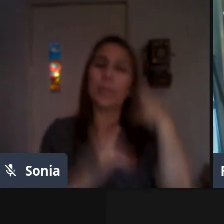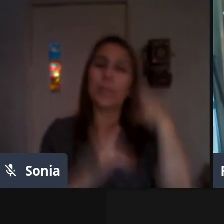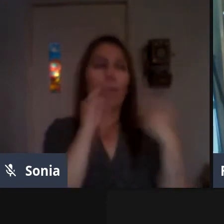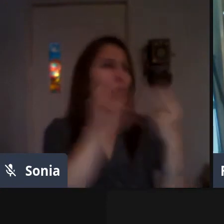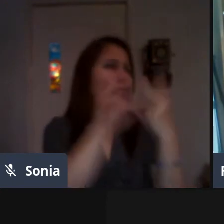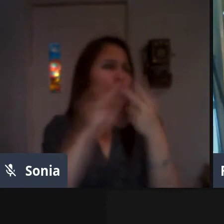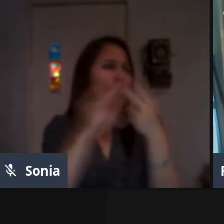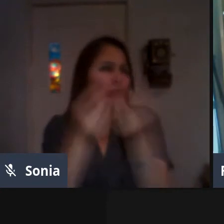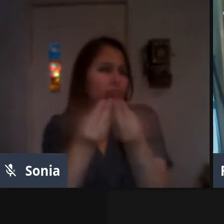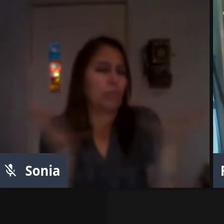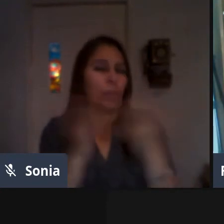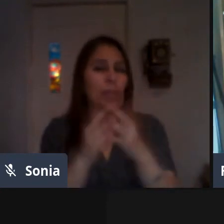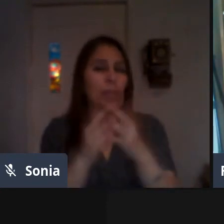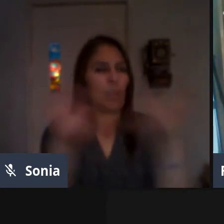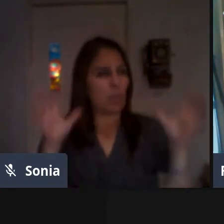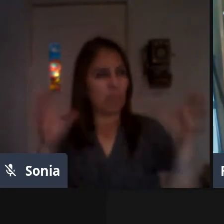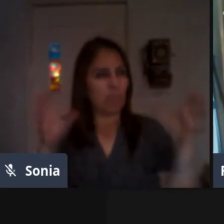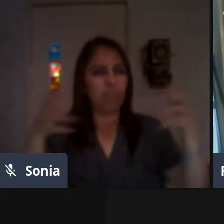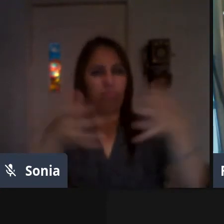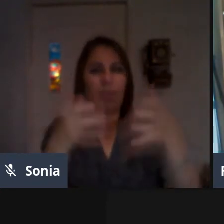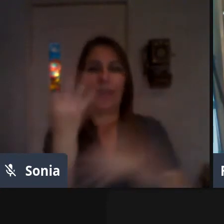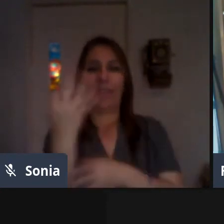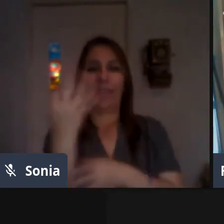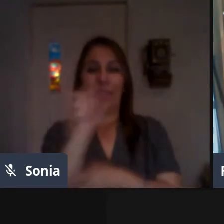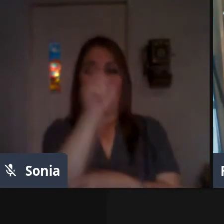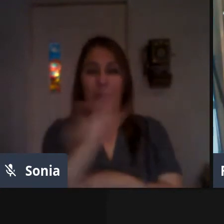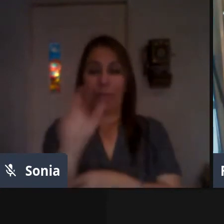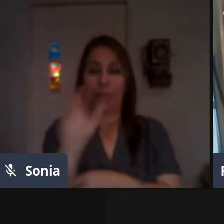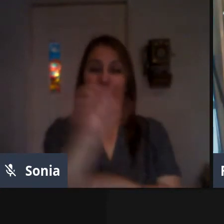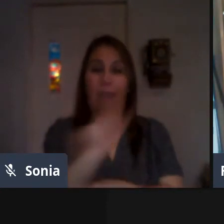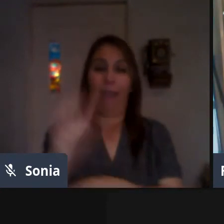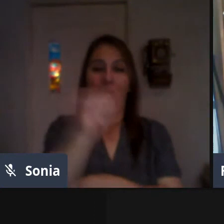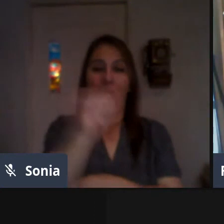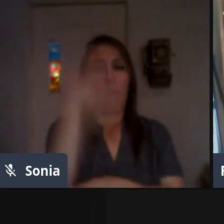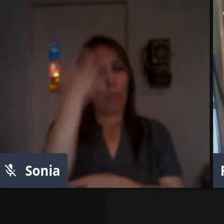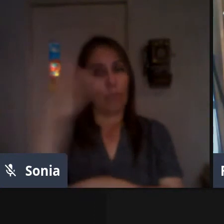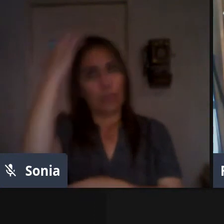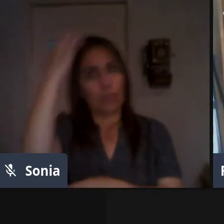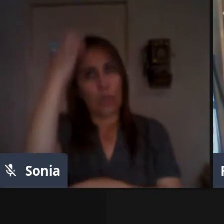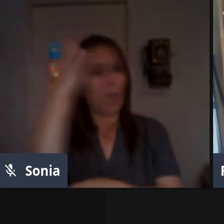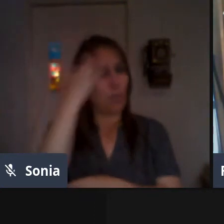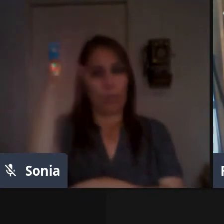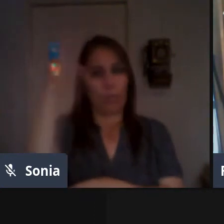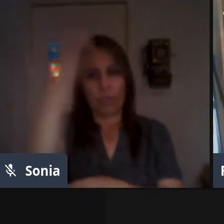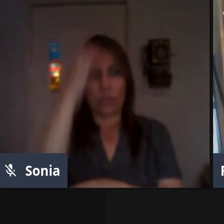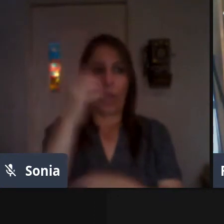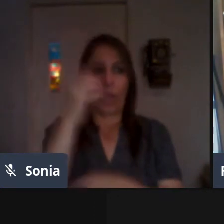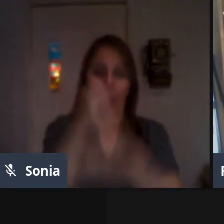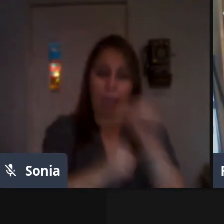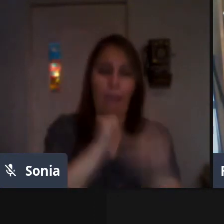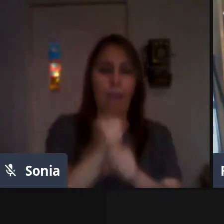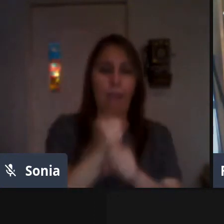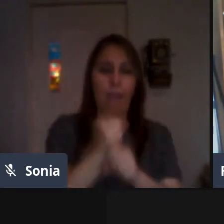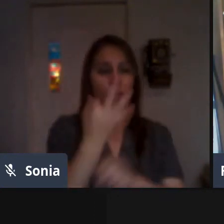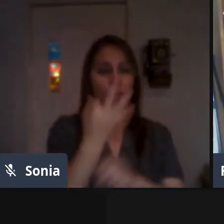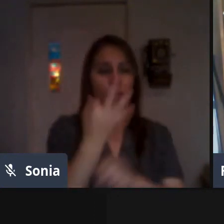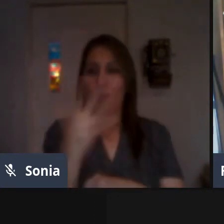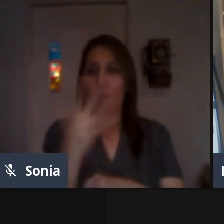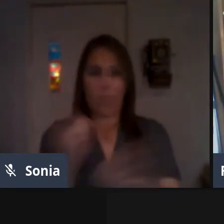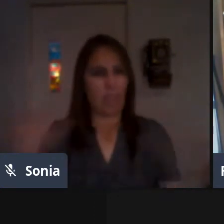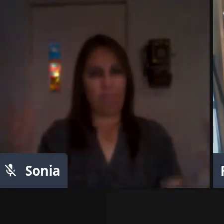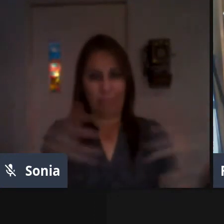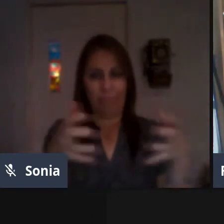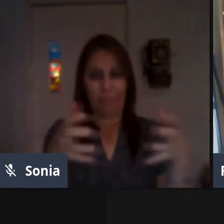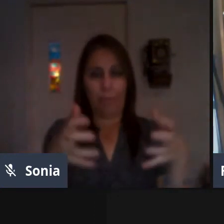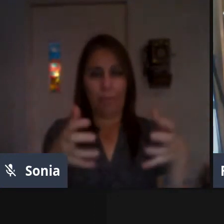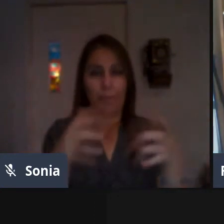más de 30 entre profesionales no profesionales de 17 30 50 y todas hablábamos y todas hacíamos en algún